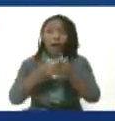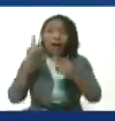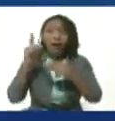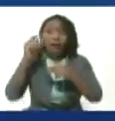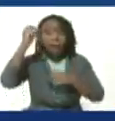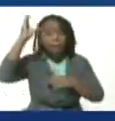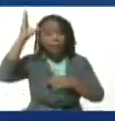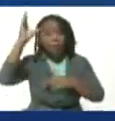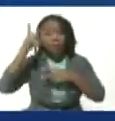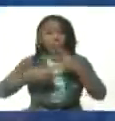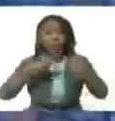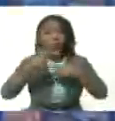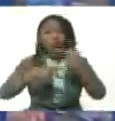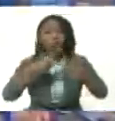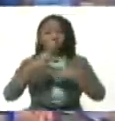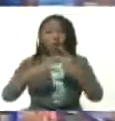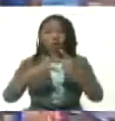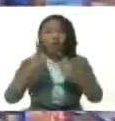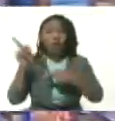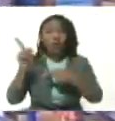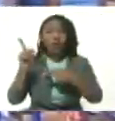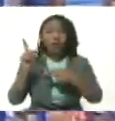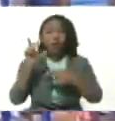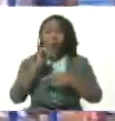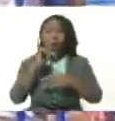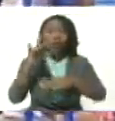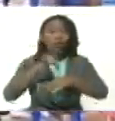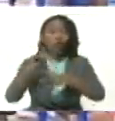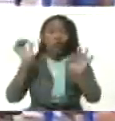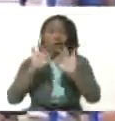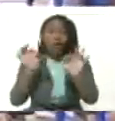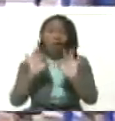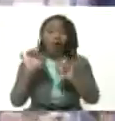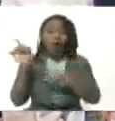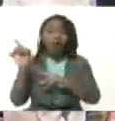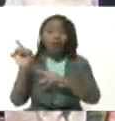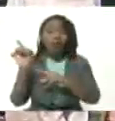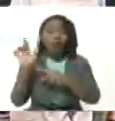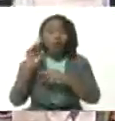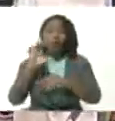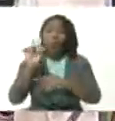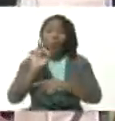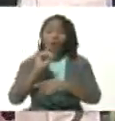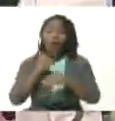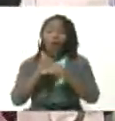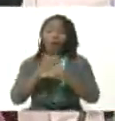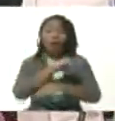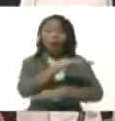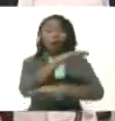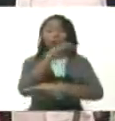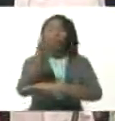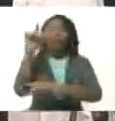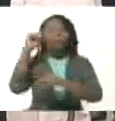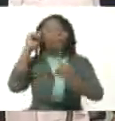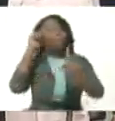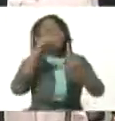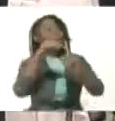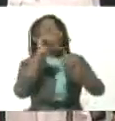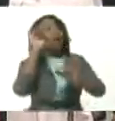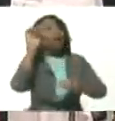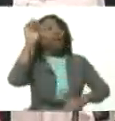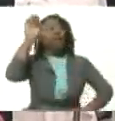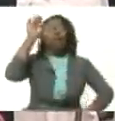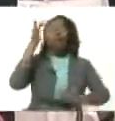de producción, de distribución y de dispensación está intacta. No es un horizonte a alcanzar, no es una fantasía, no es una